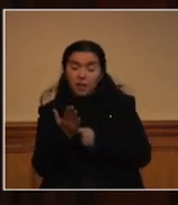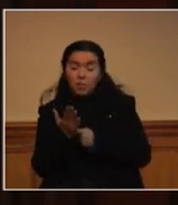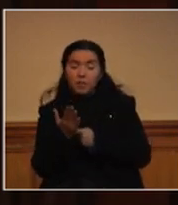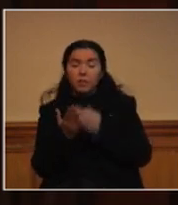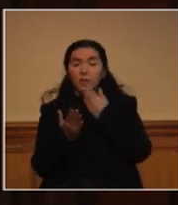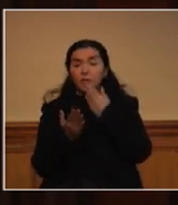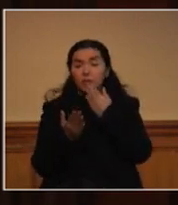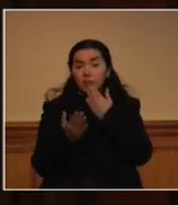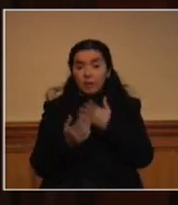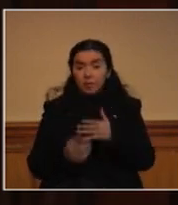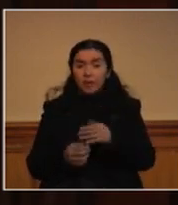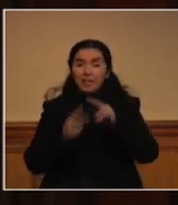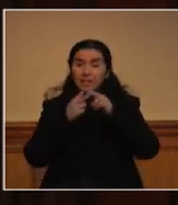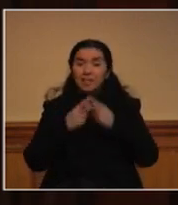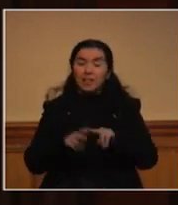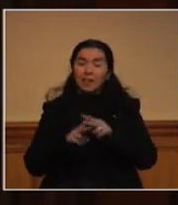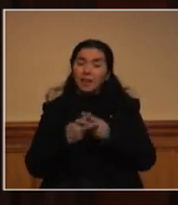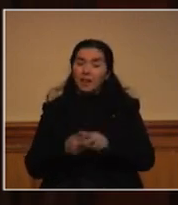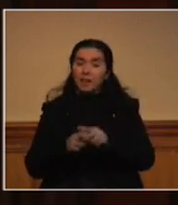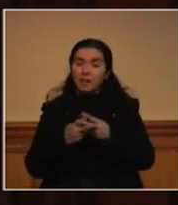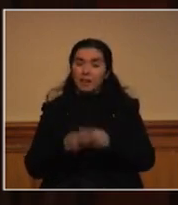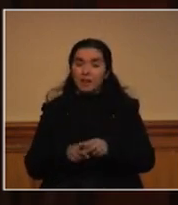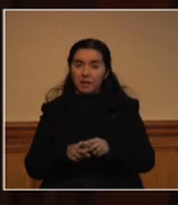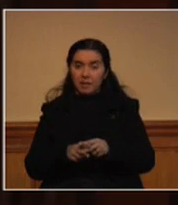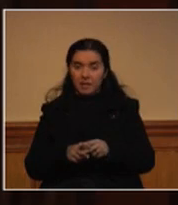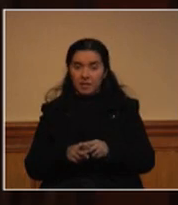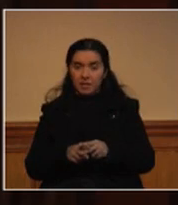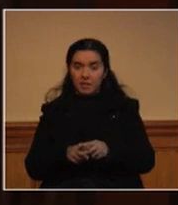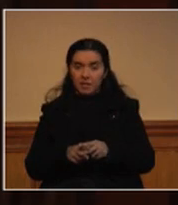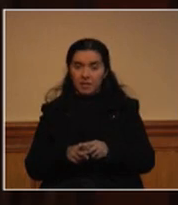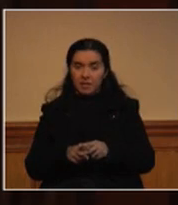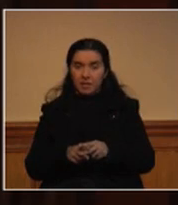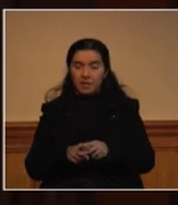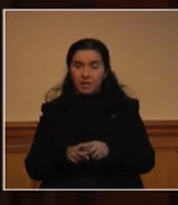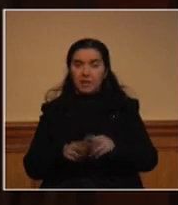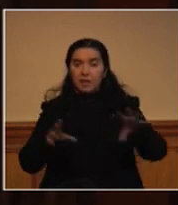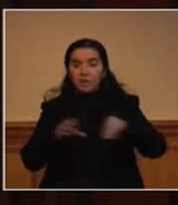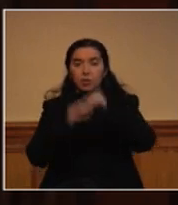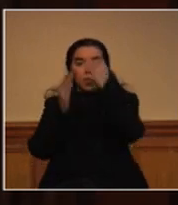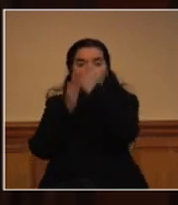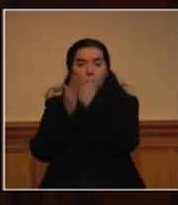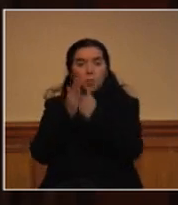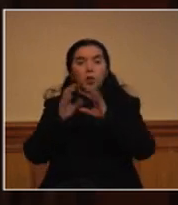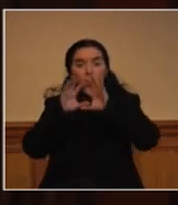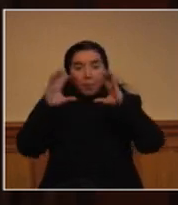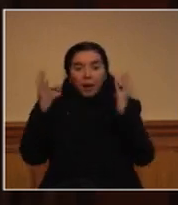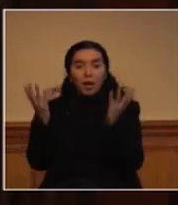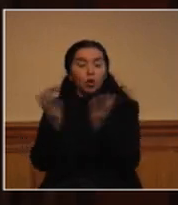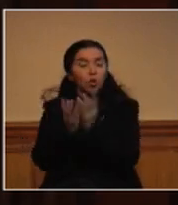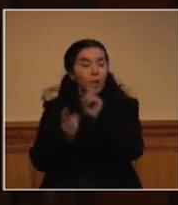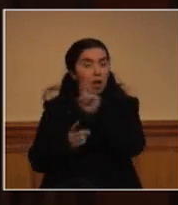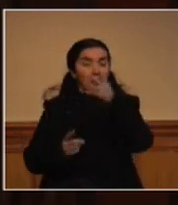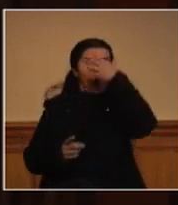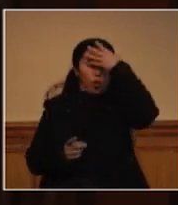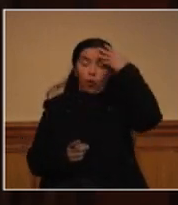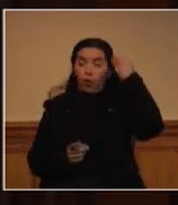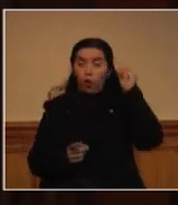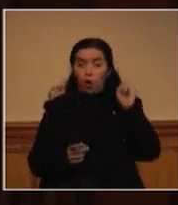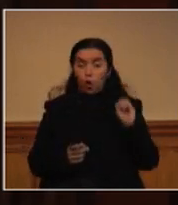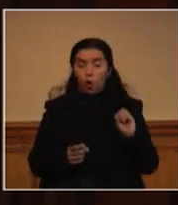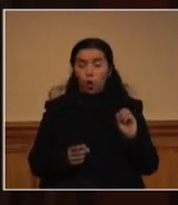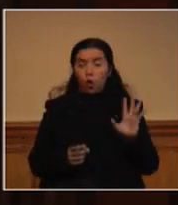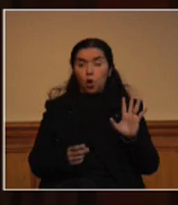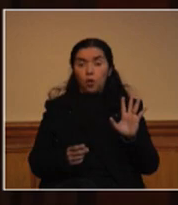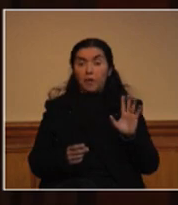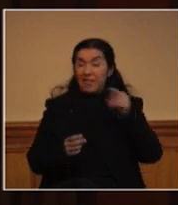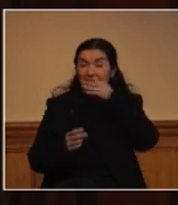que estas herramientas estén dentro de un programa global, que no olvidemos que, como